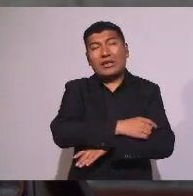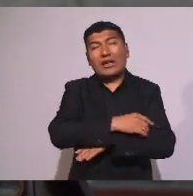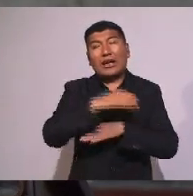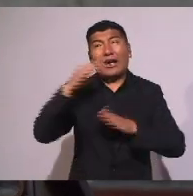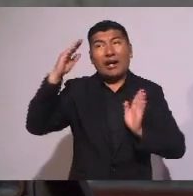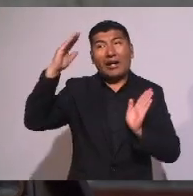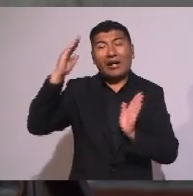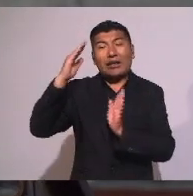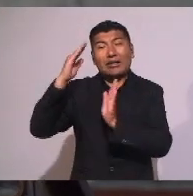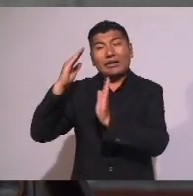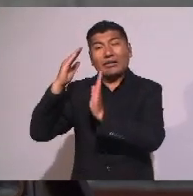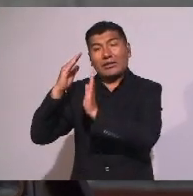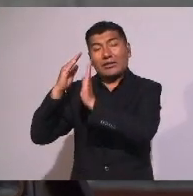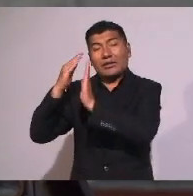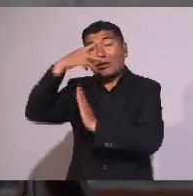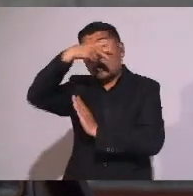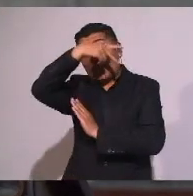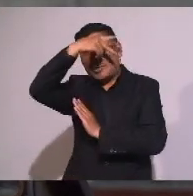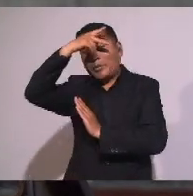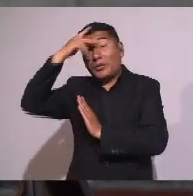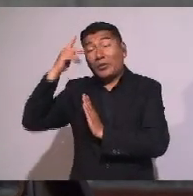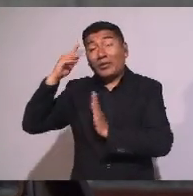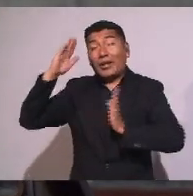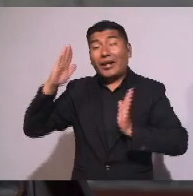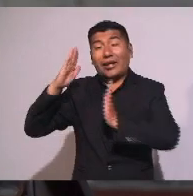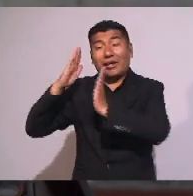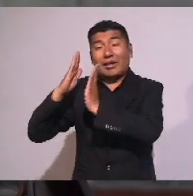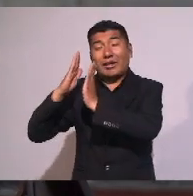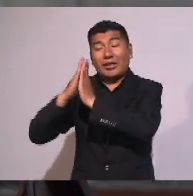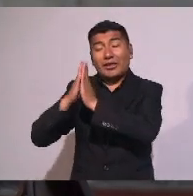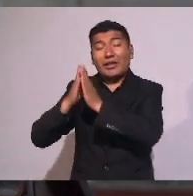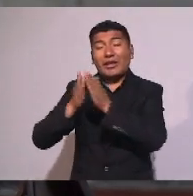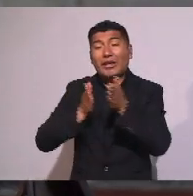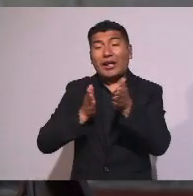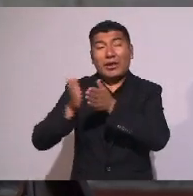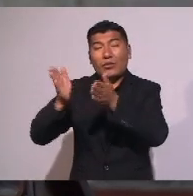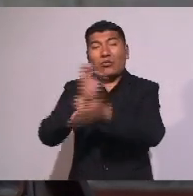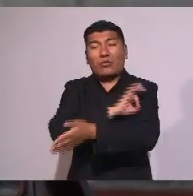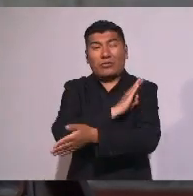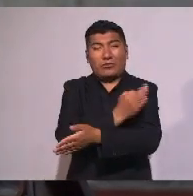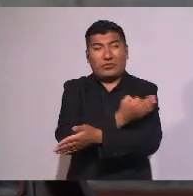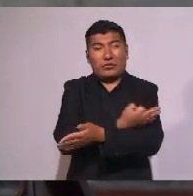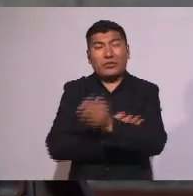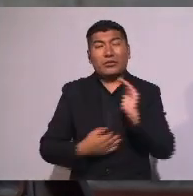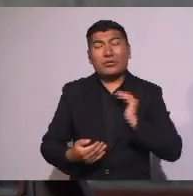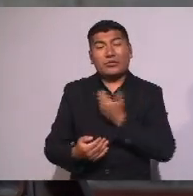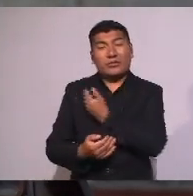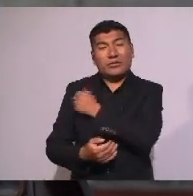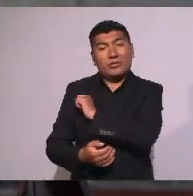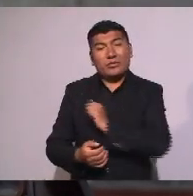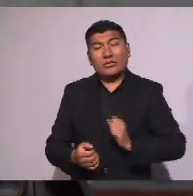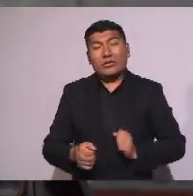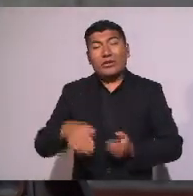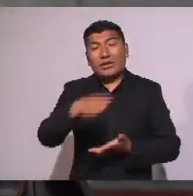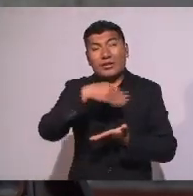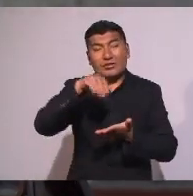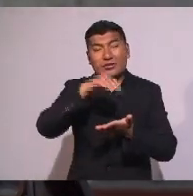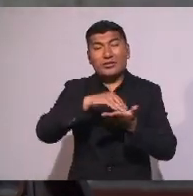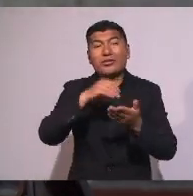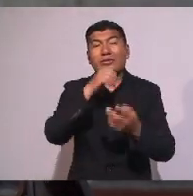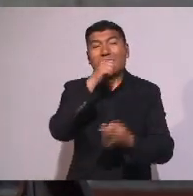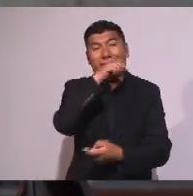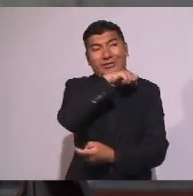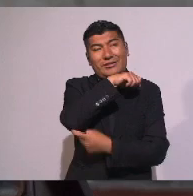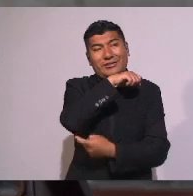acercándonos a la Pascua, acercándonos al paso fuerte del Señor en medio de tentaciones